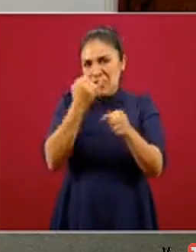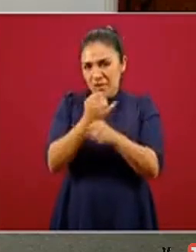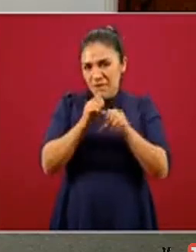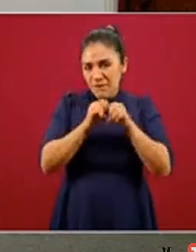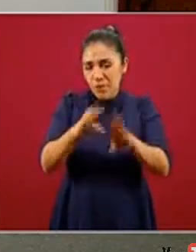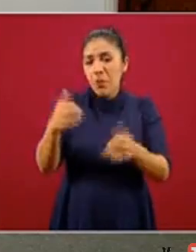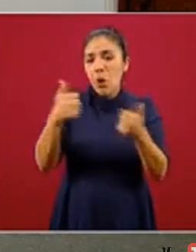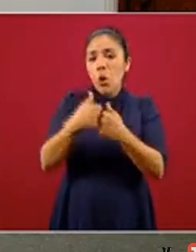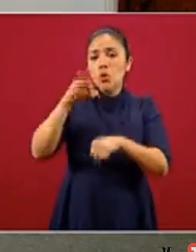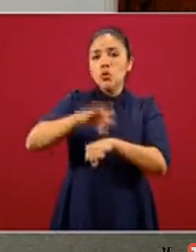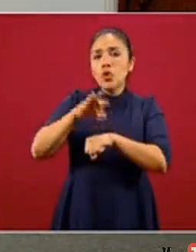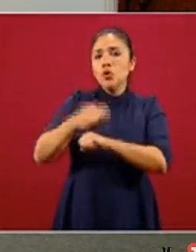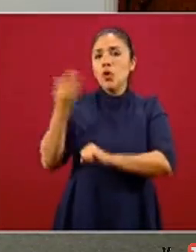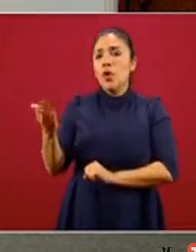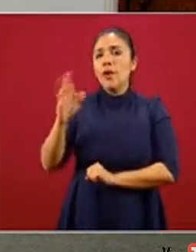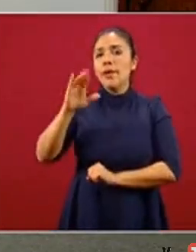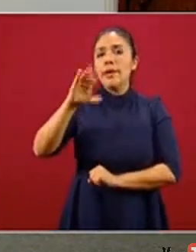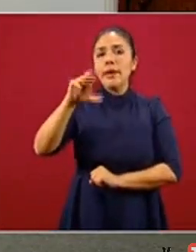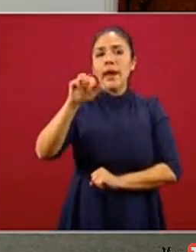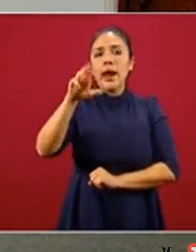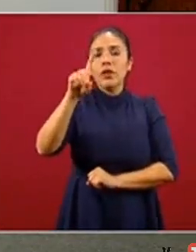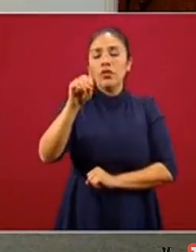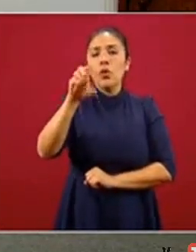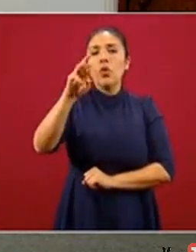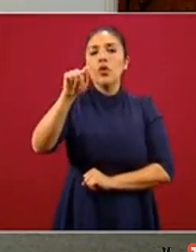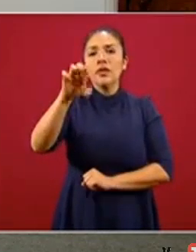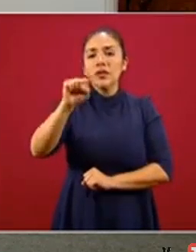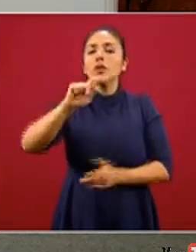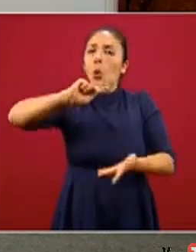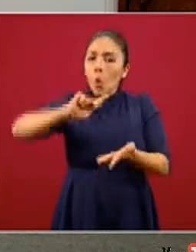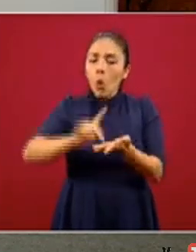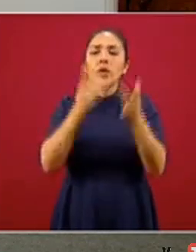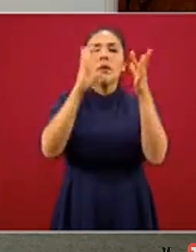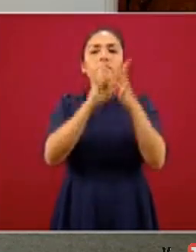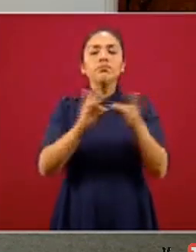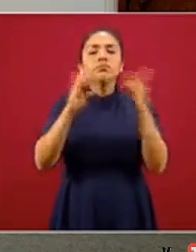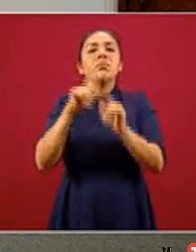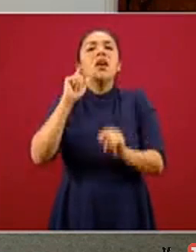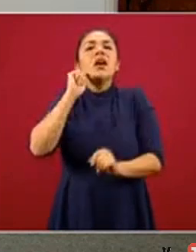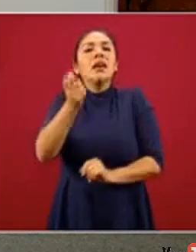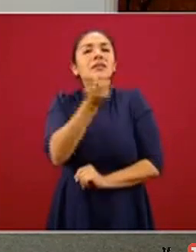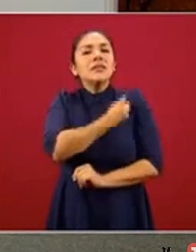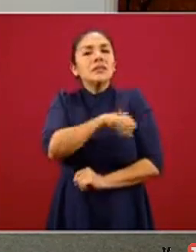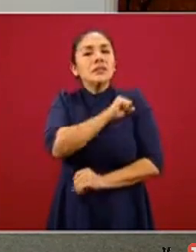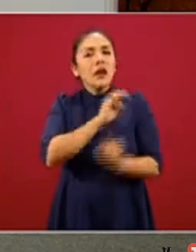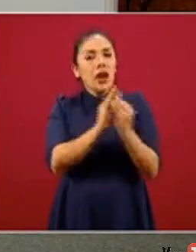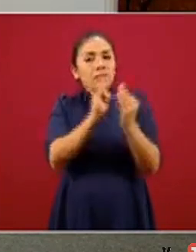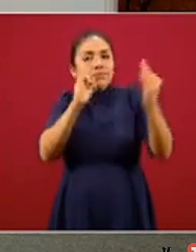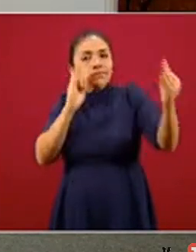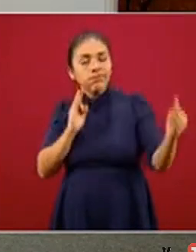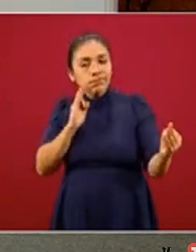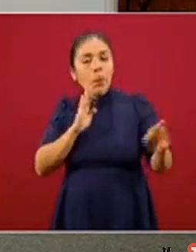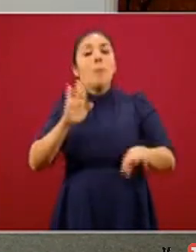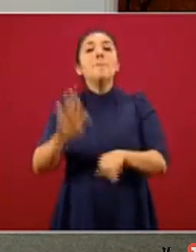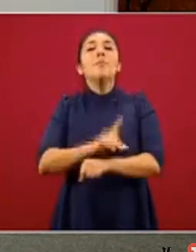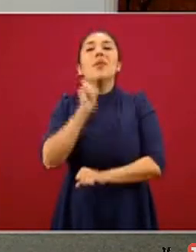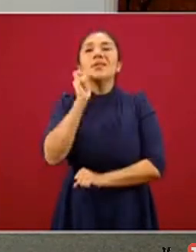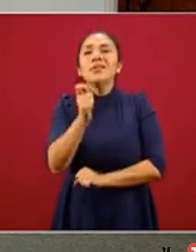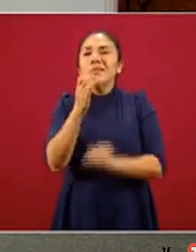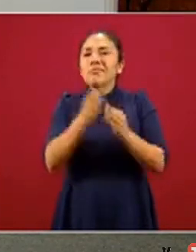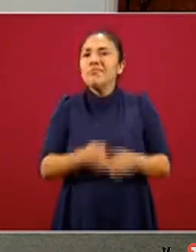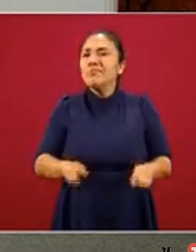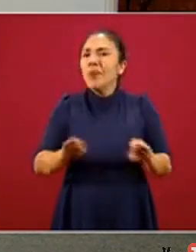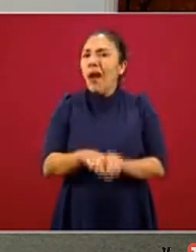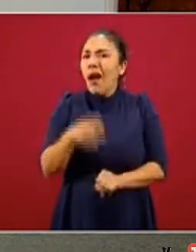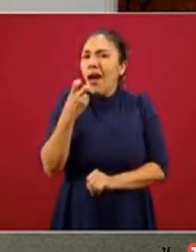nos hablará de nueva cuenta sobre los conceptos de la sana distancia, de por qué es tan importante la sana